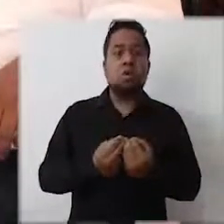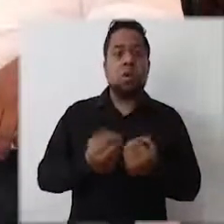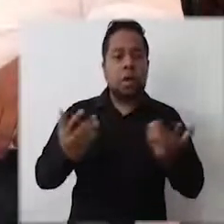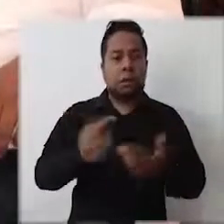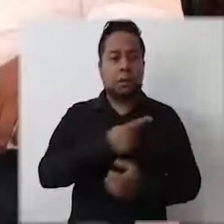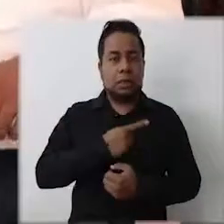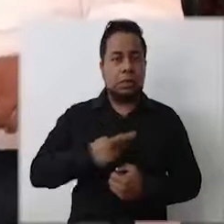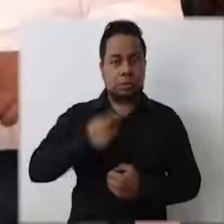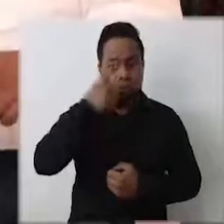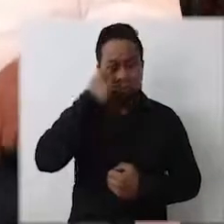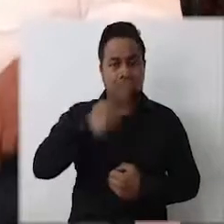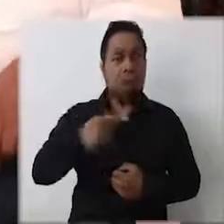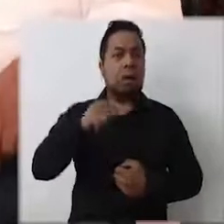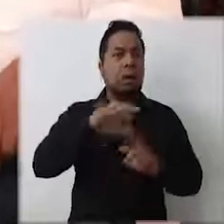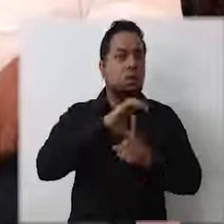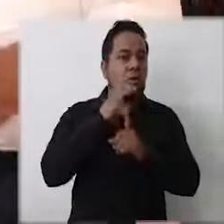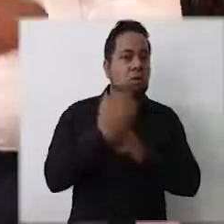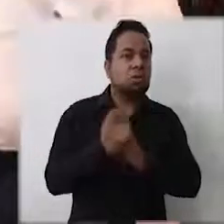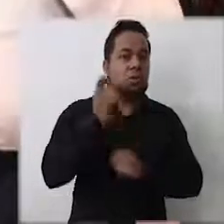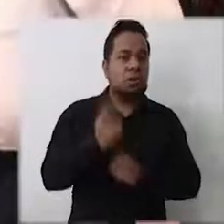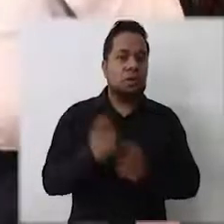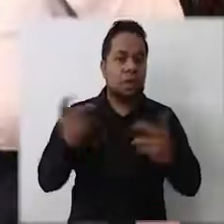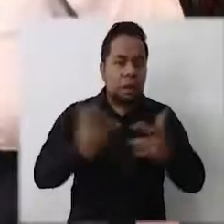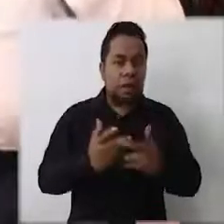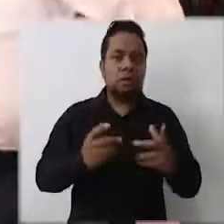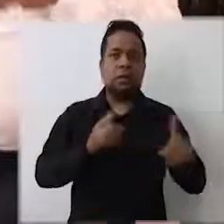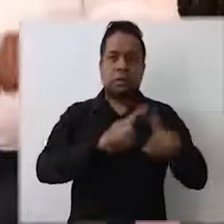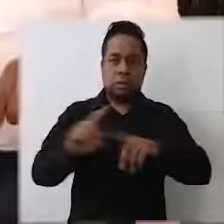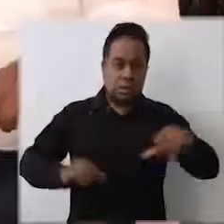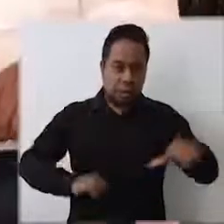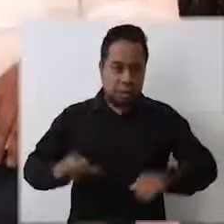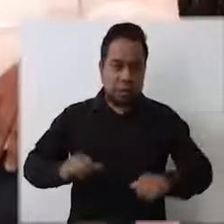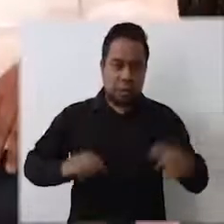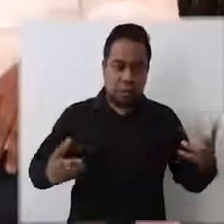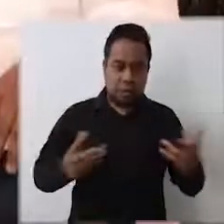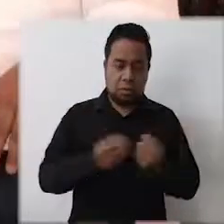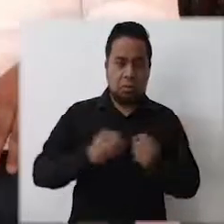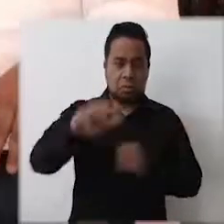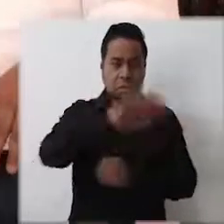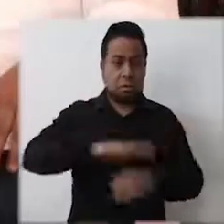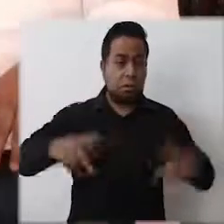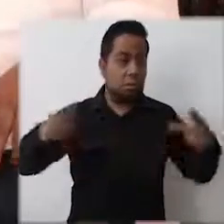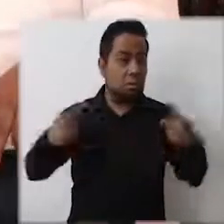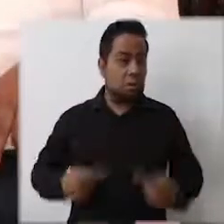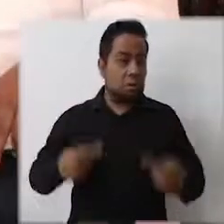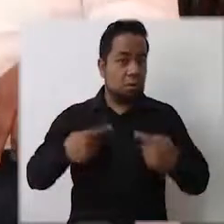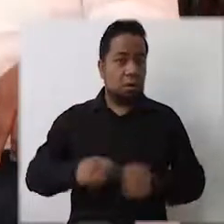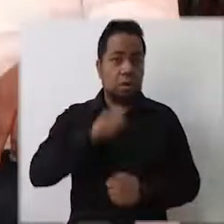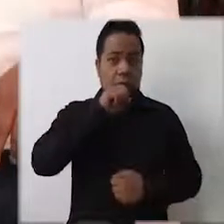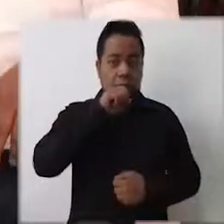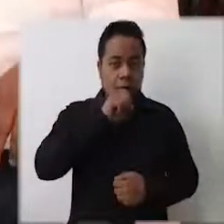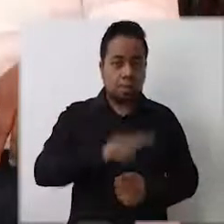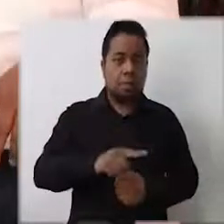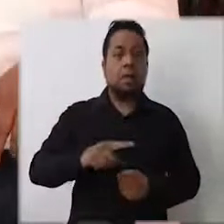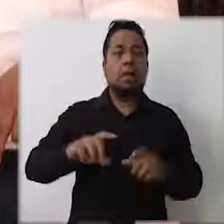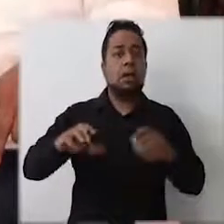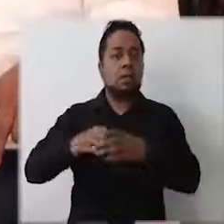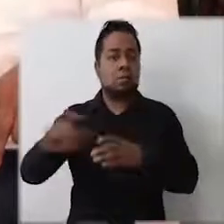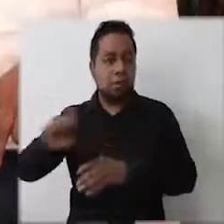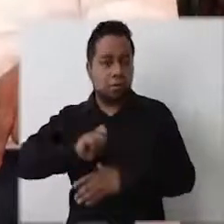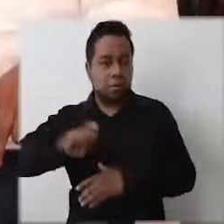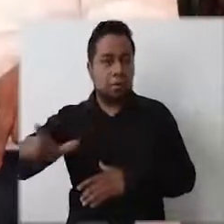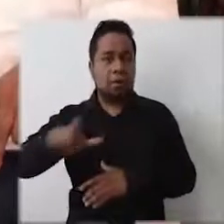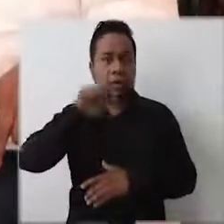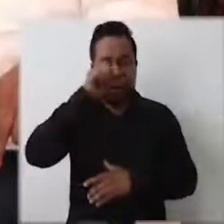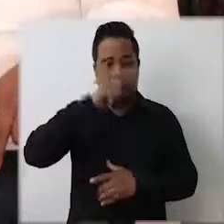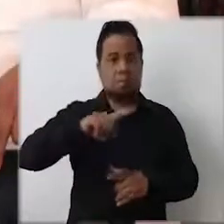conferencias, coloquios y conciertos, seminarios y publicaciones conmemorativas, una sesión